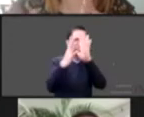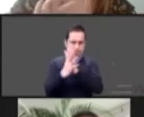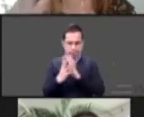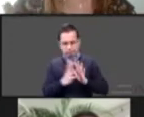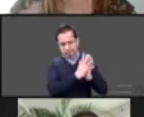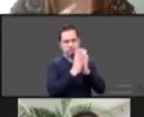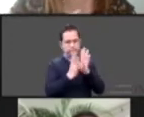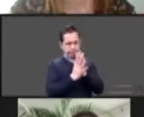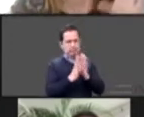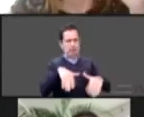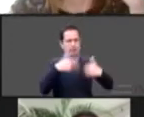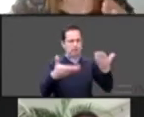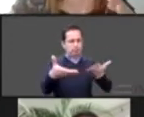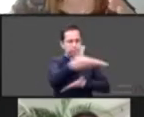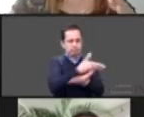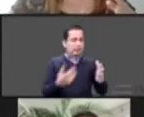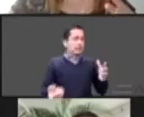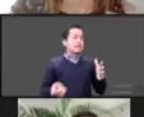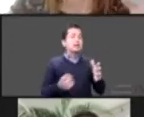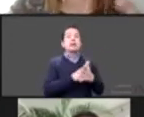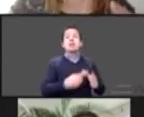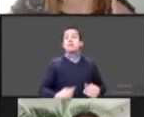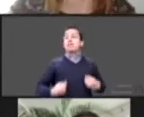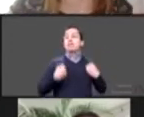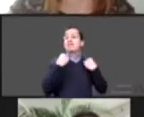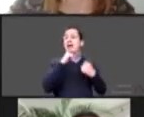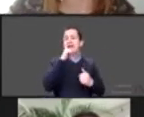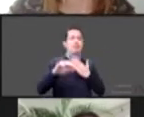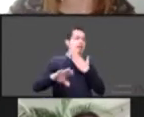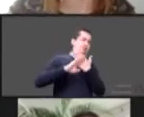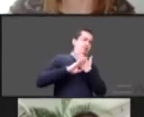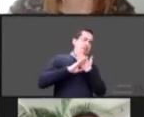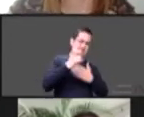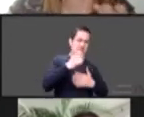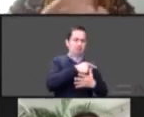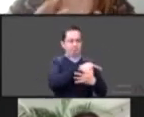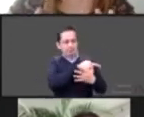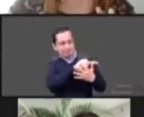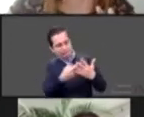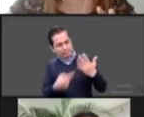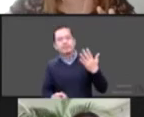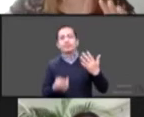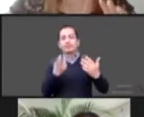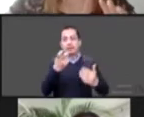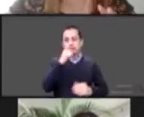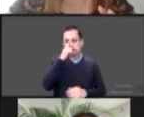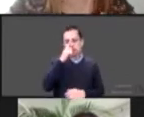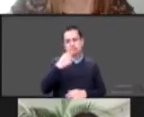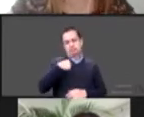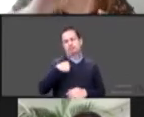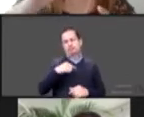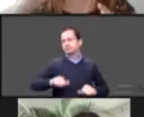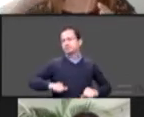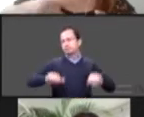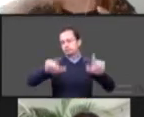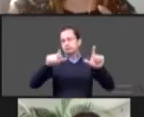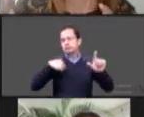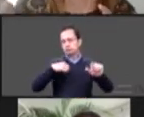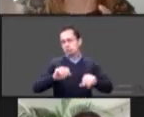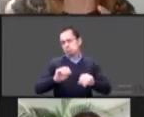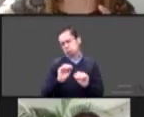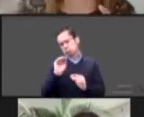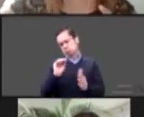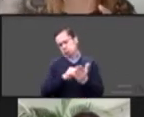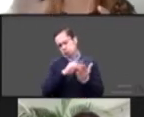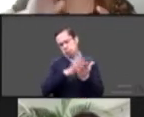diferentes proyectos y programas que aunque vienen descritas en la presentación que les voy a dejar, no voy a abordar en este momento. Si